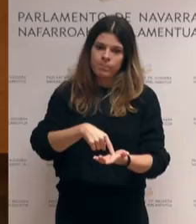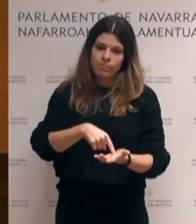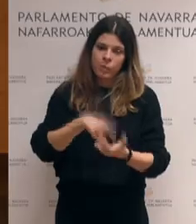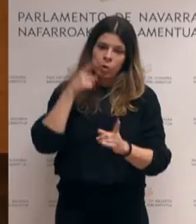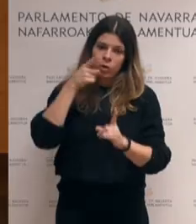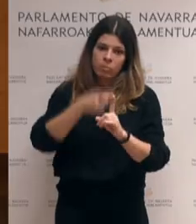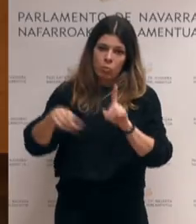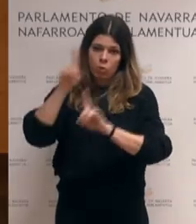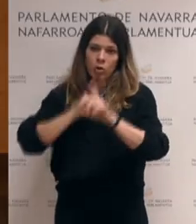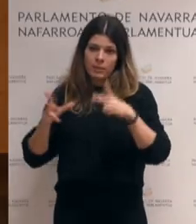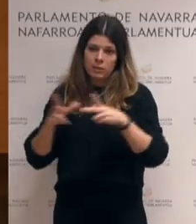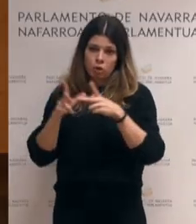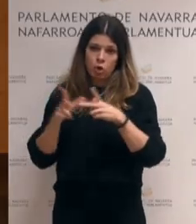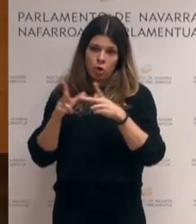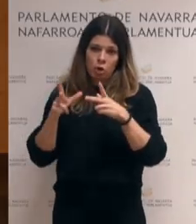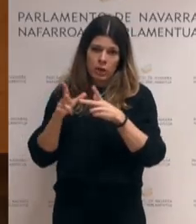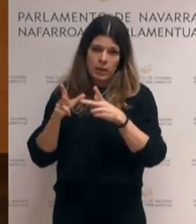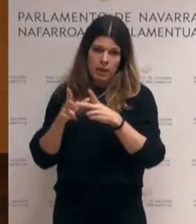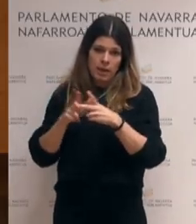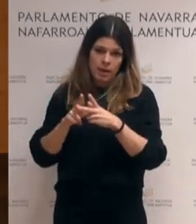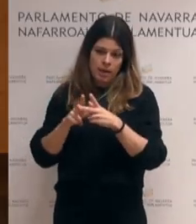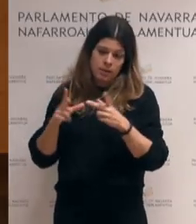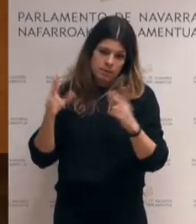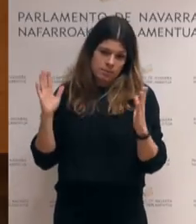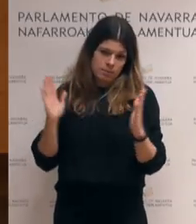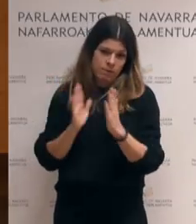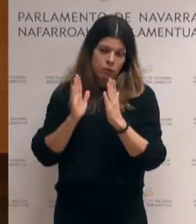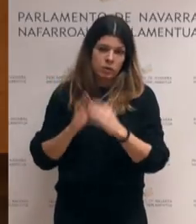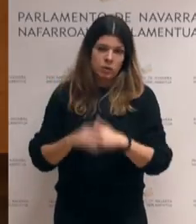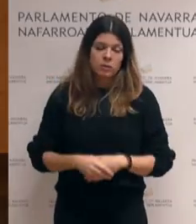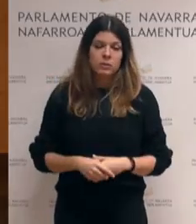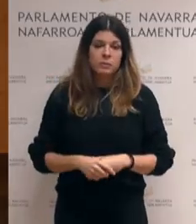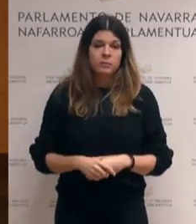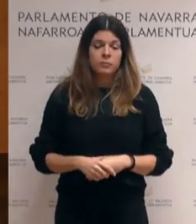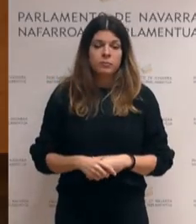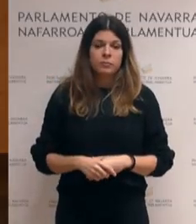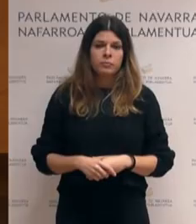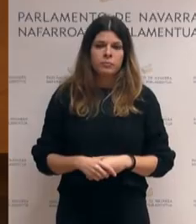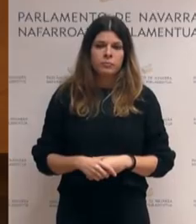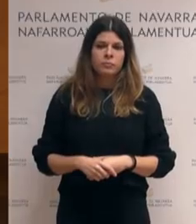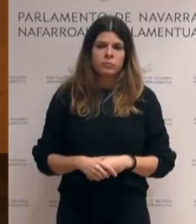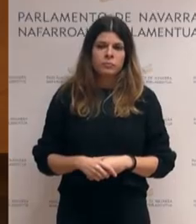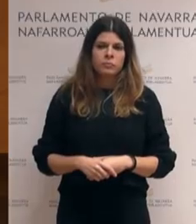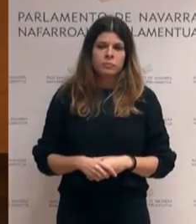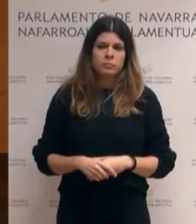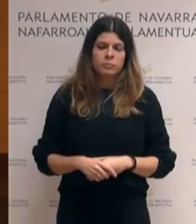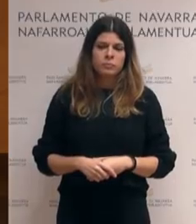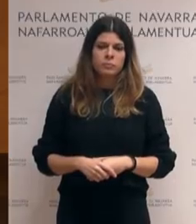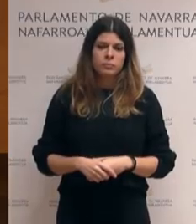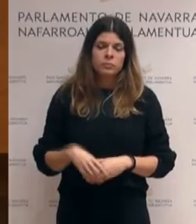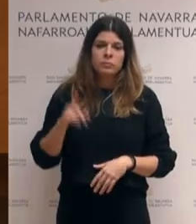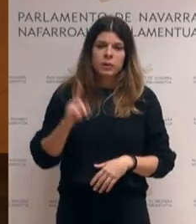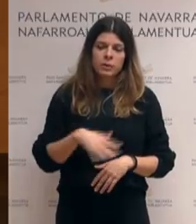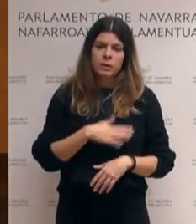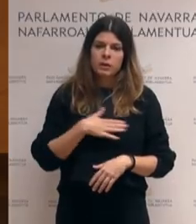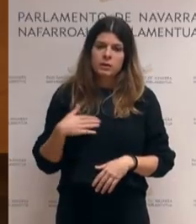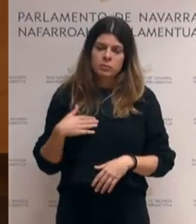orduan gure buruj oso eta dagun esumen berena aldatz